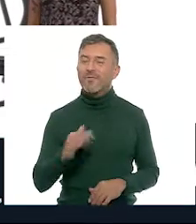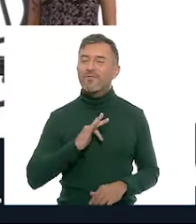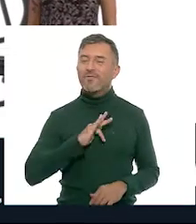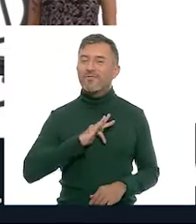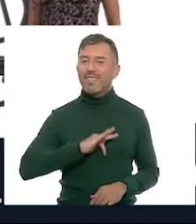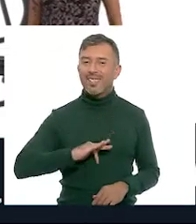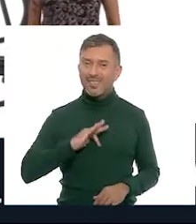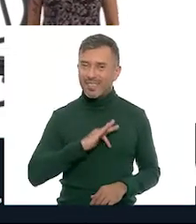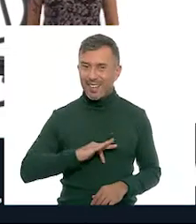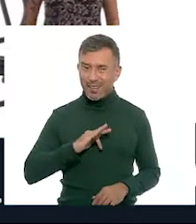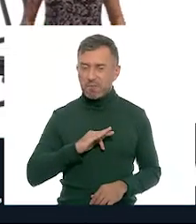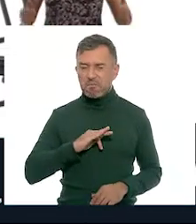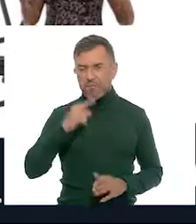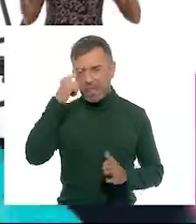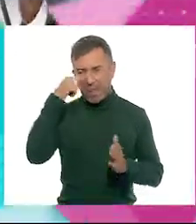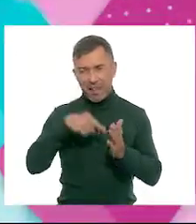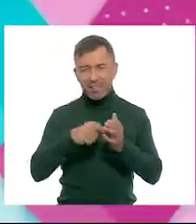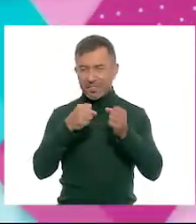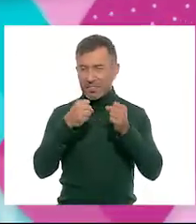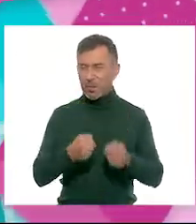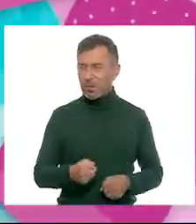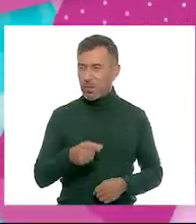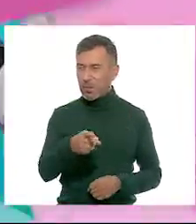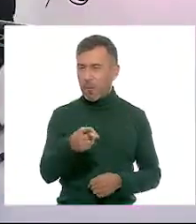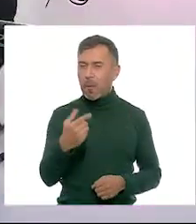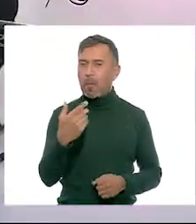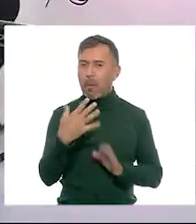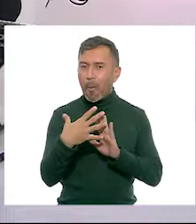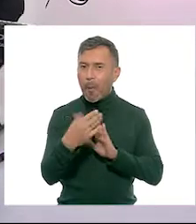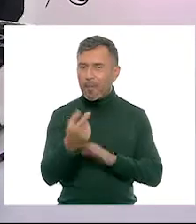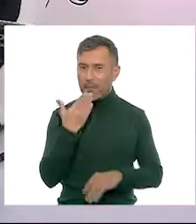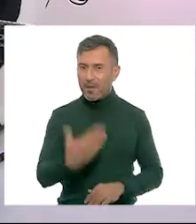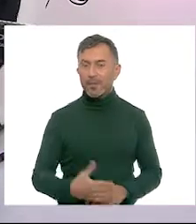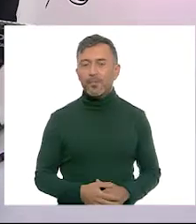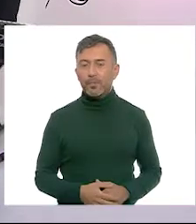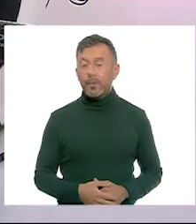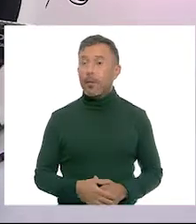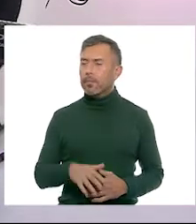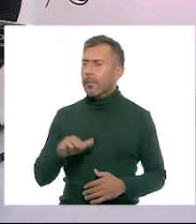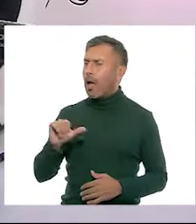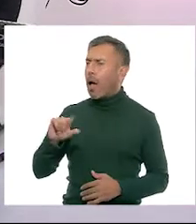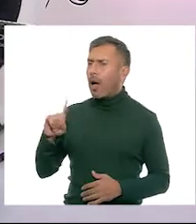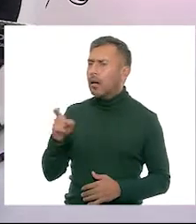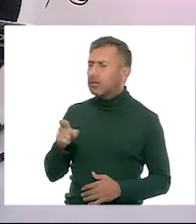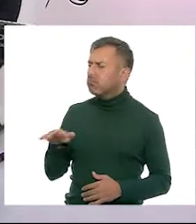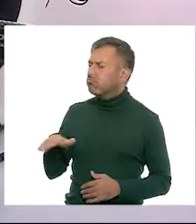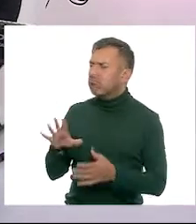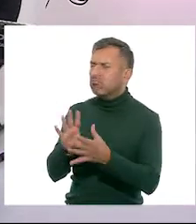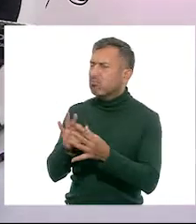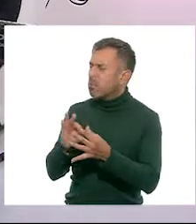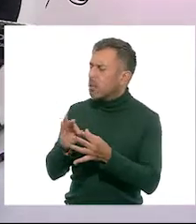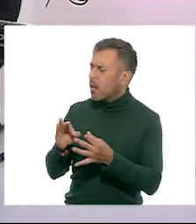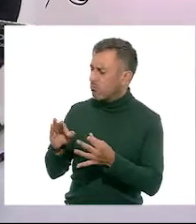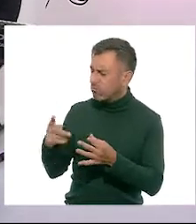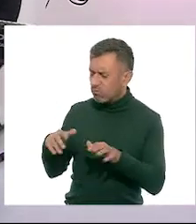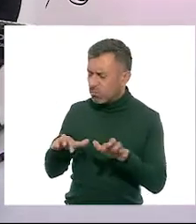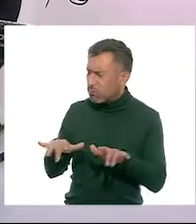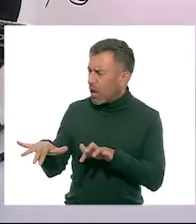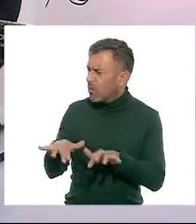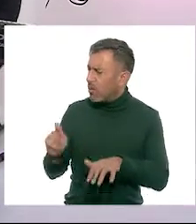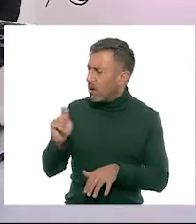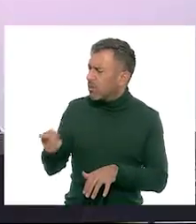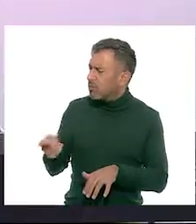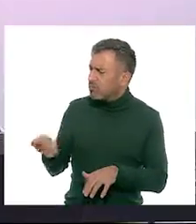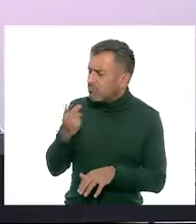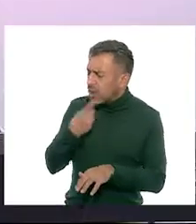Estamos seguras que lo has hecho muy bien. Bueno, Alex, ahora sí, háblanos un poquito de tu instrumento, del piano. Cuéntanos qué es